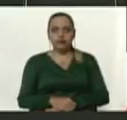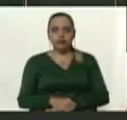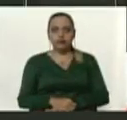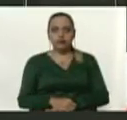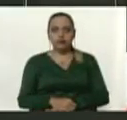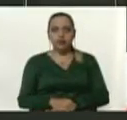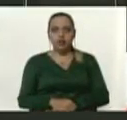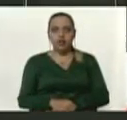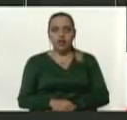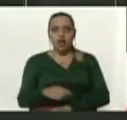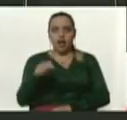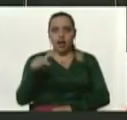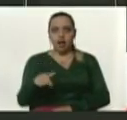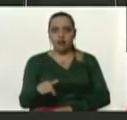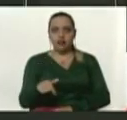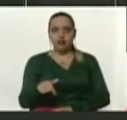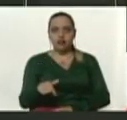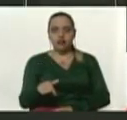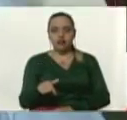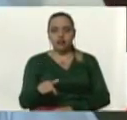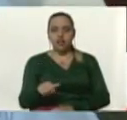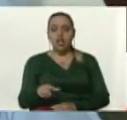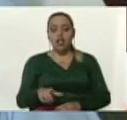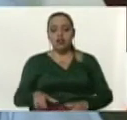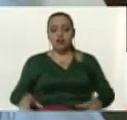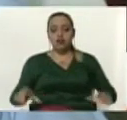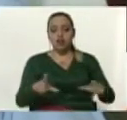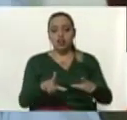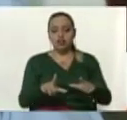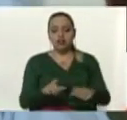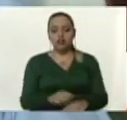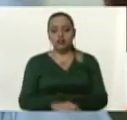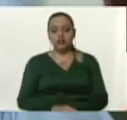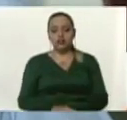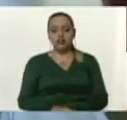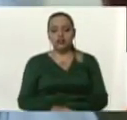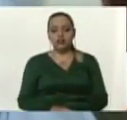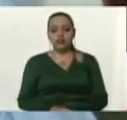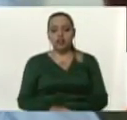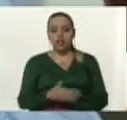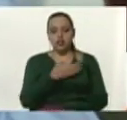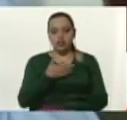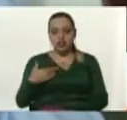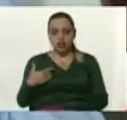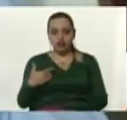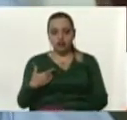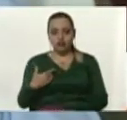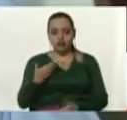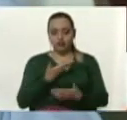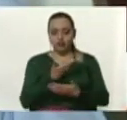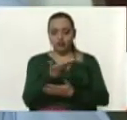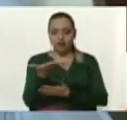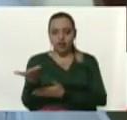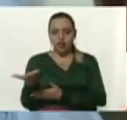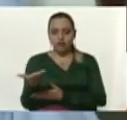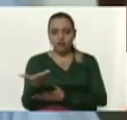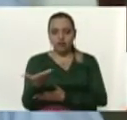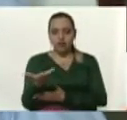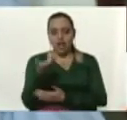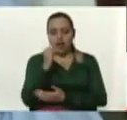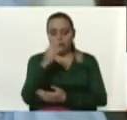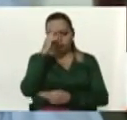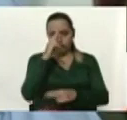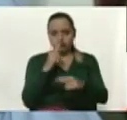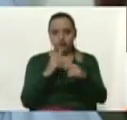aquí en esta base aérea de Barcelona. Quiero expresar mi admiración y